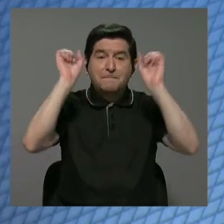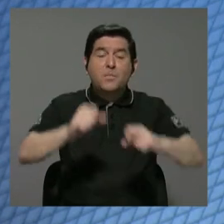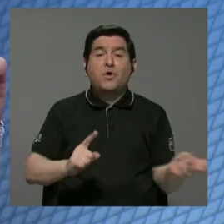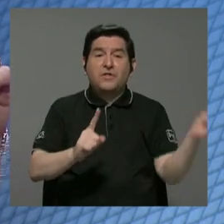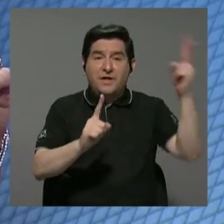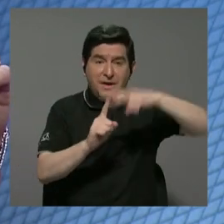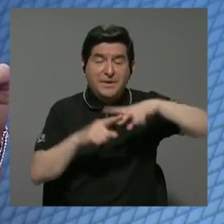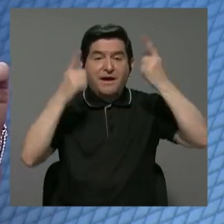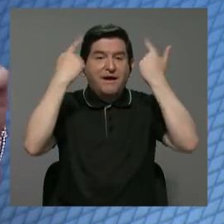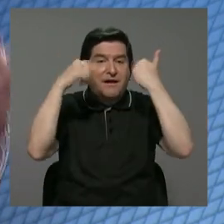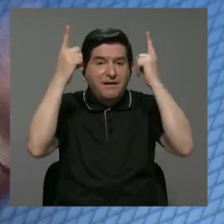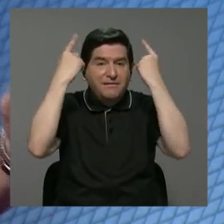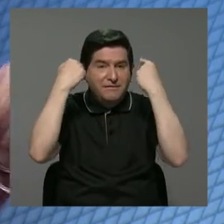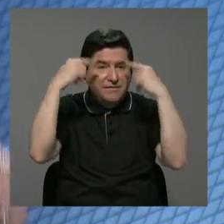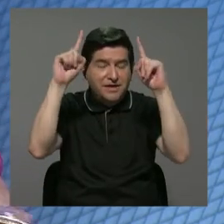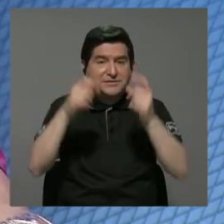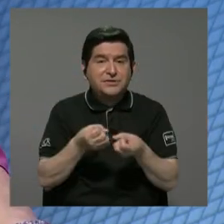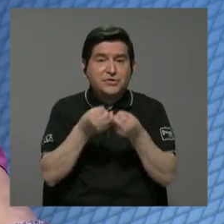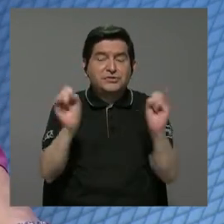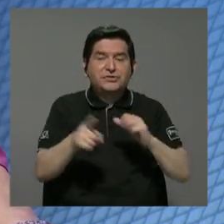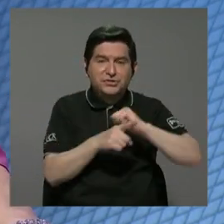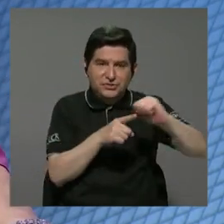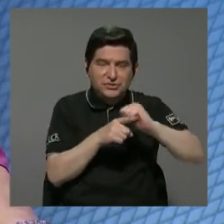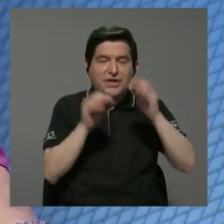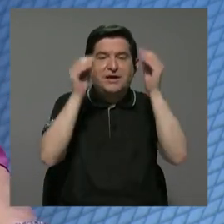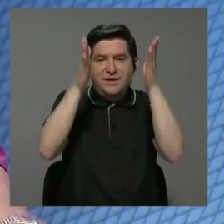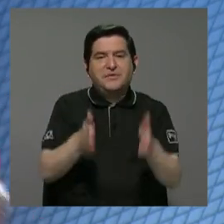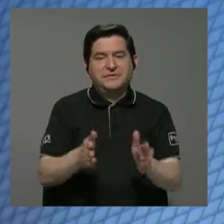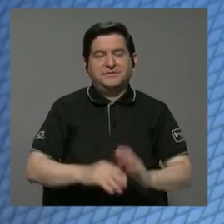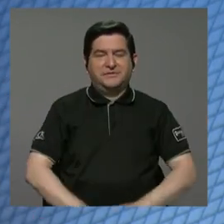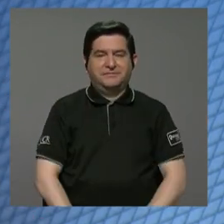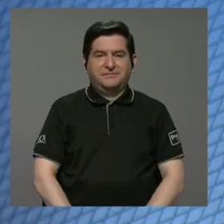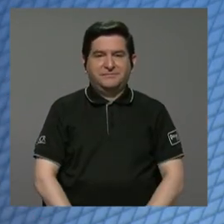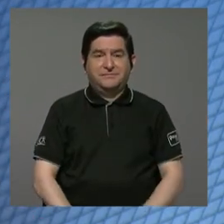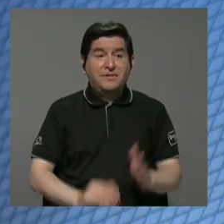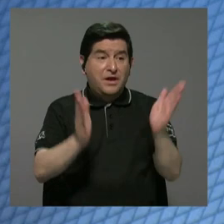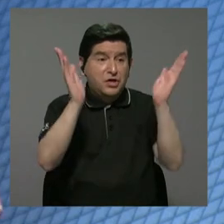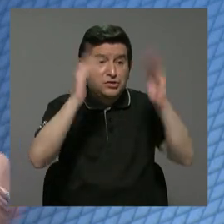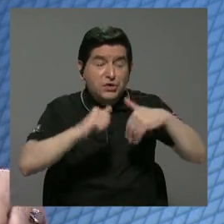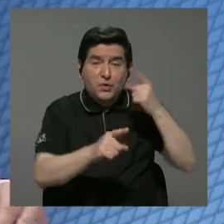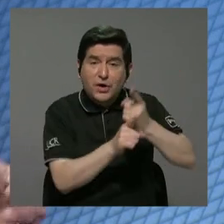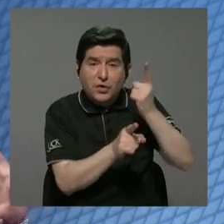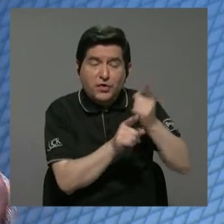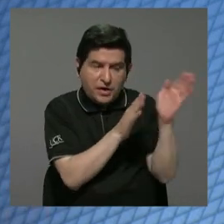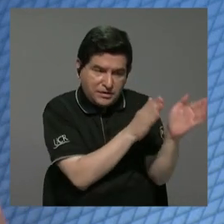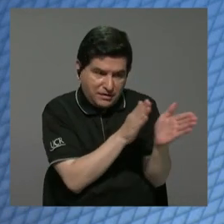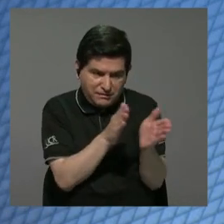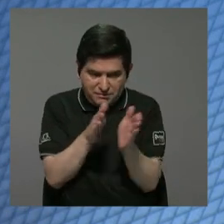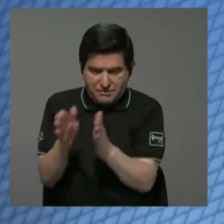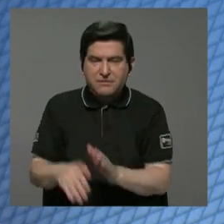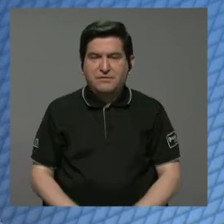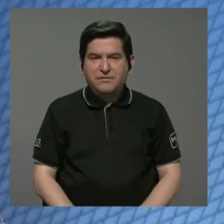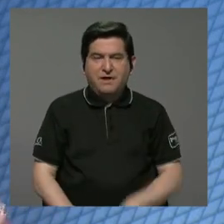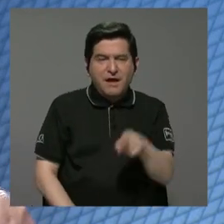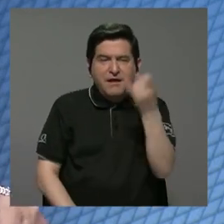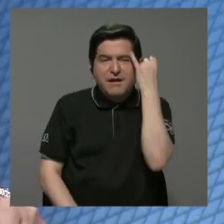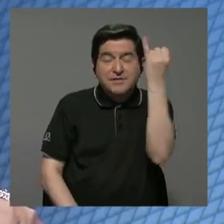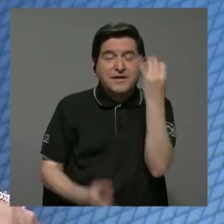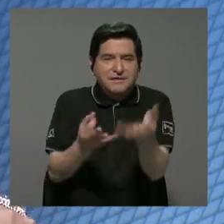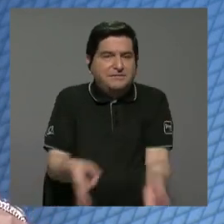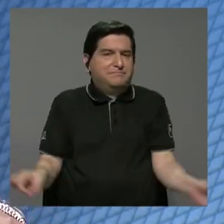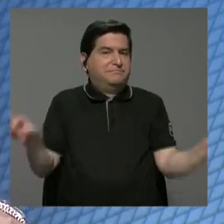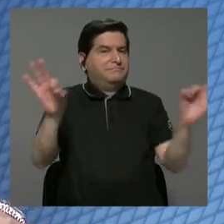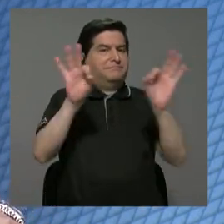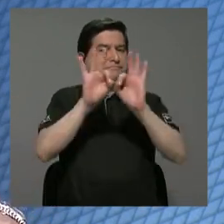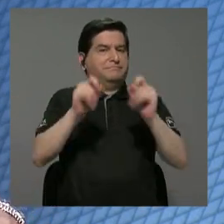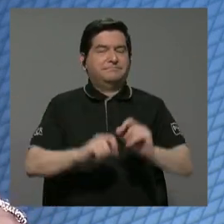realizar exitosamente si no hay capacitación de los docentes, claro. Si no hay una adecuada formación. Y en ese sentido, otro punto importante es